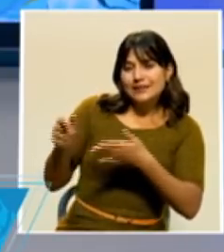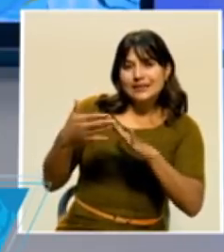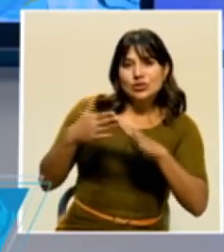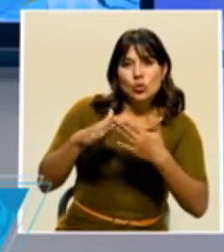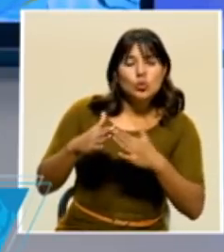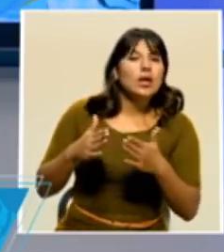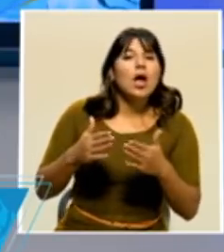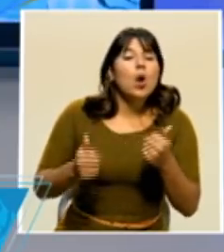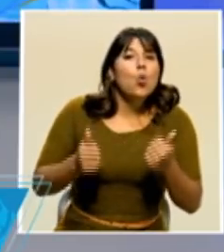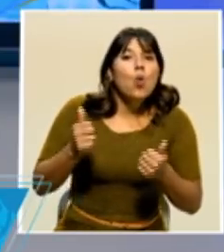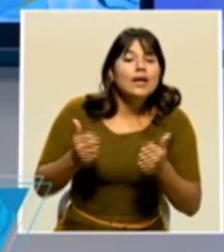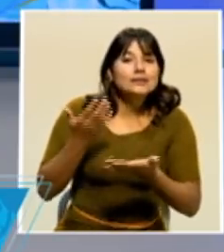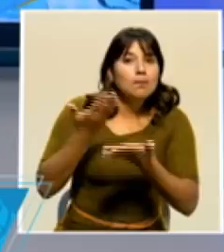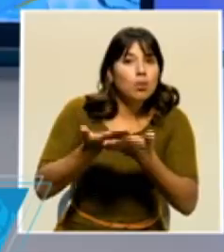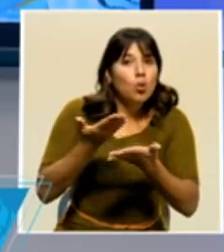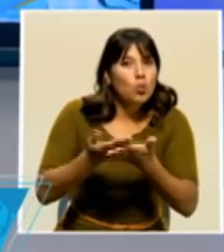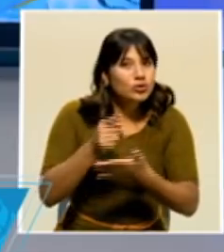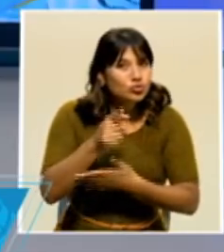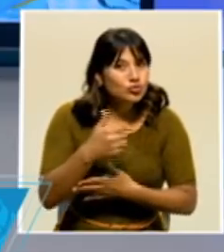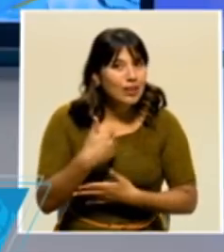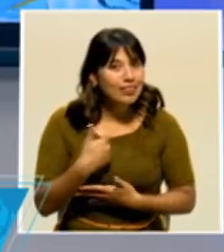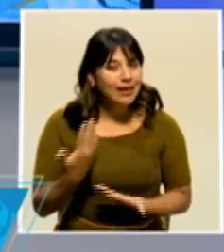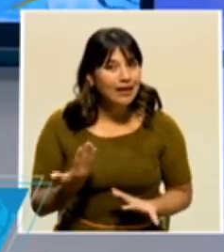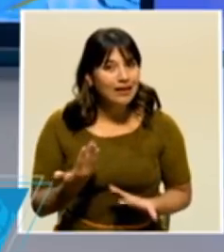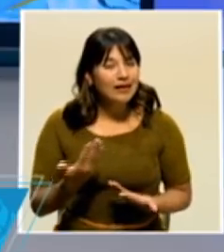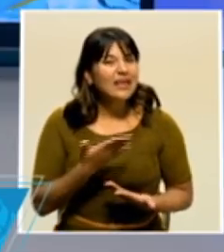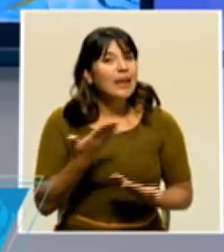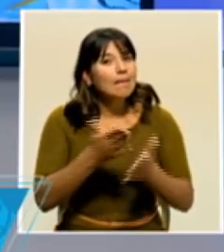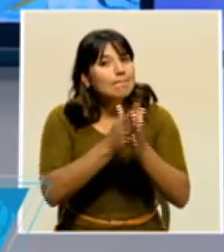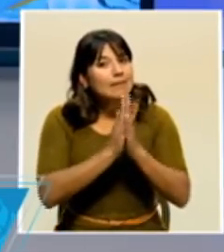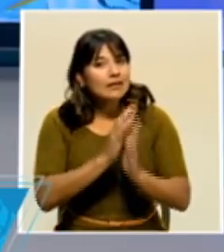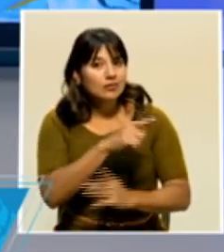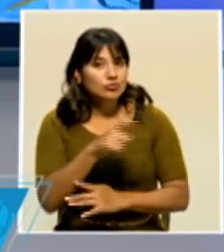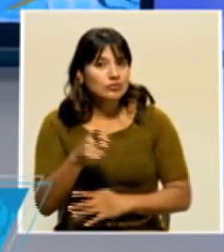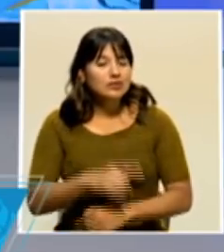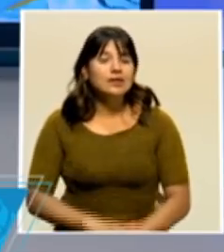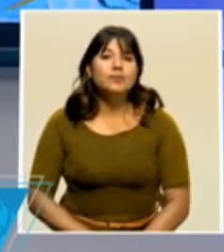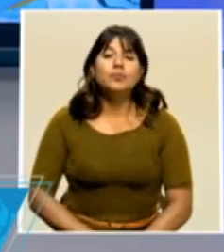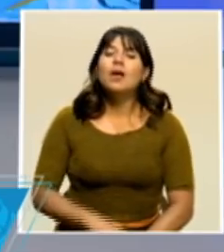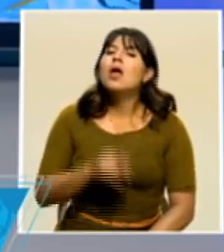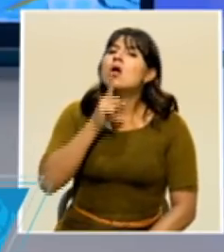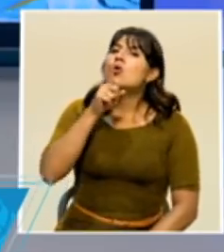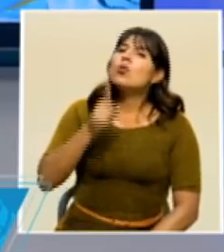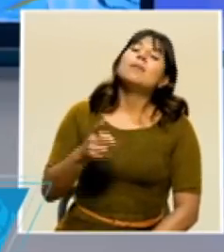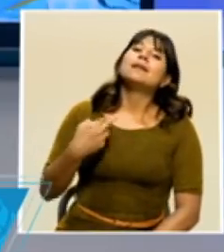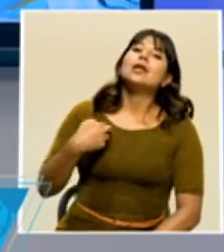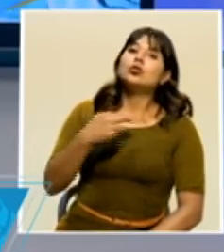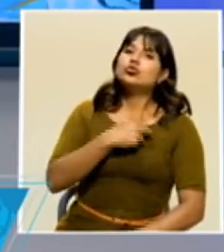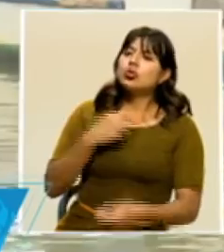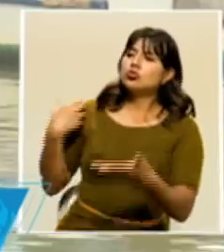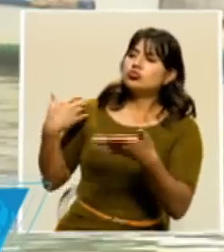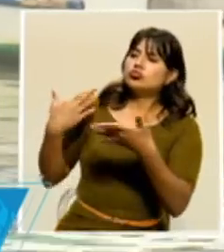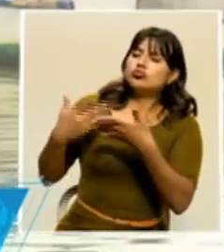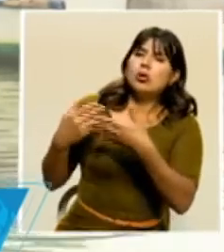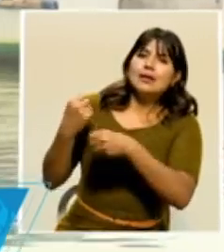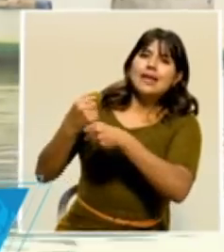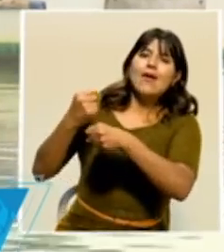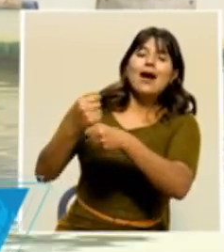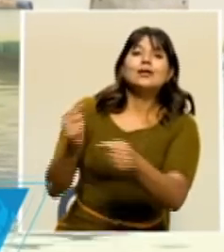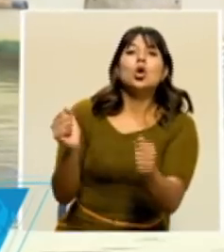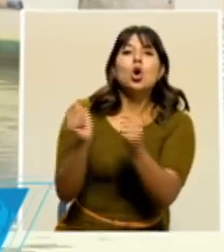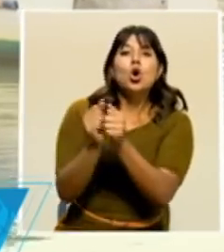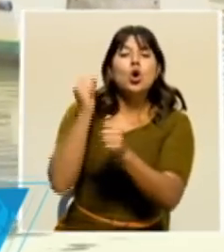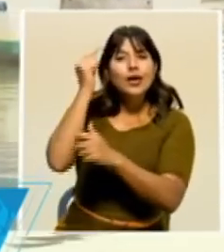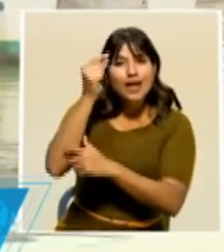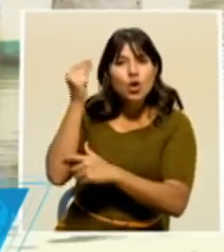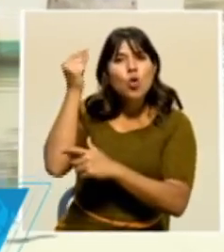¿Qué propuestas tienen ustedes? ¿Qué pedidos? En realidad nosotros venimos trabajando con el gobierno de la República